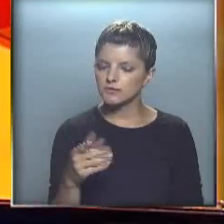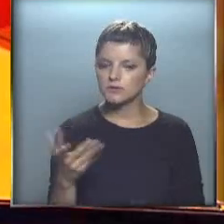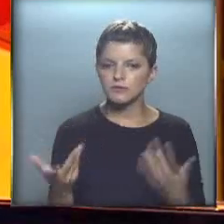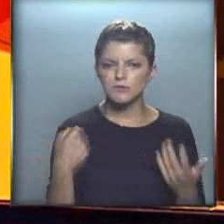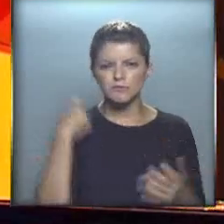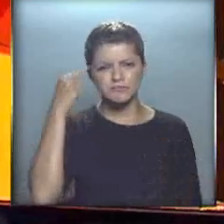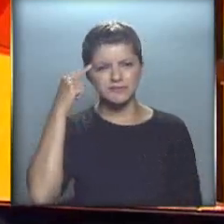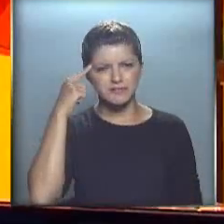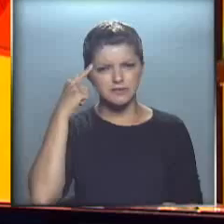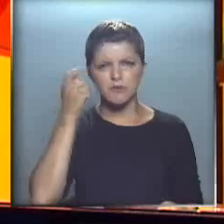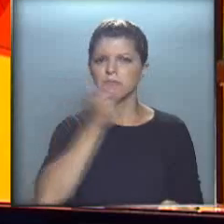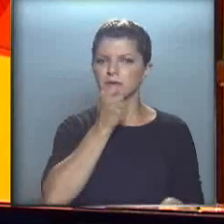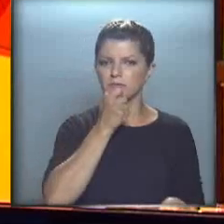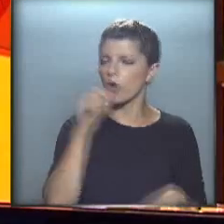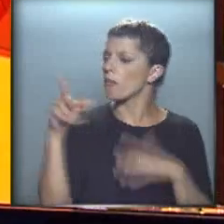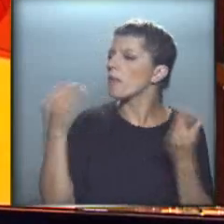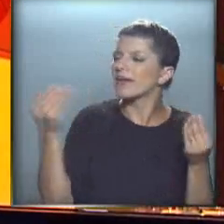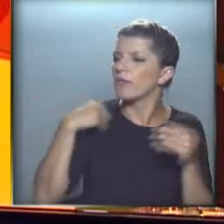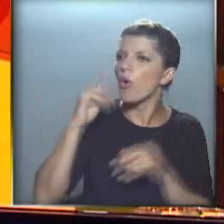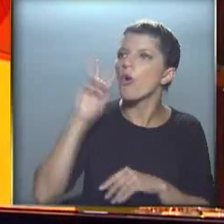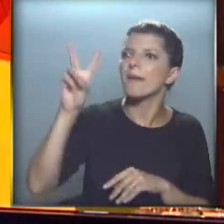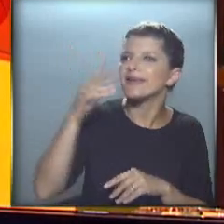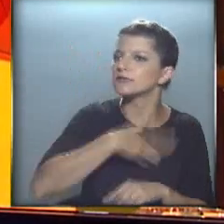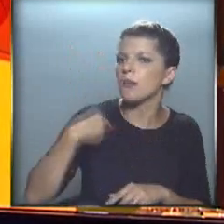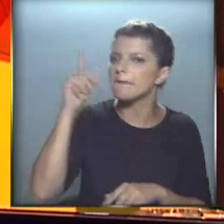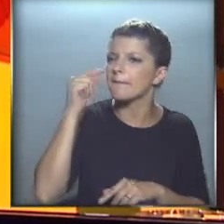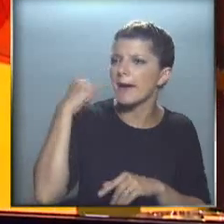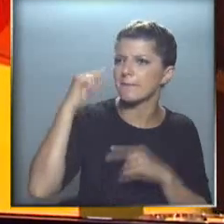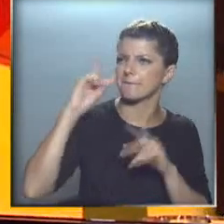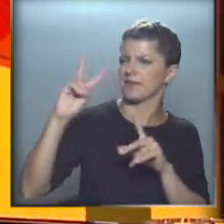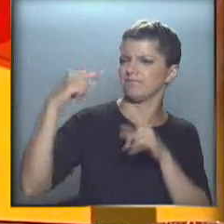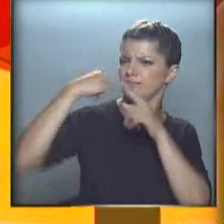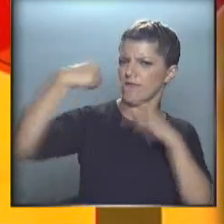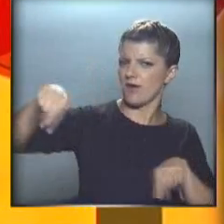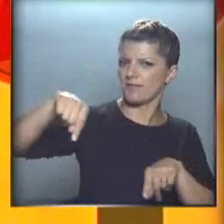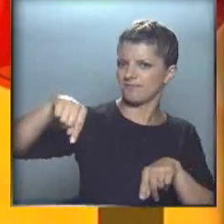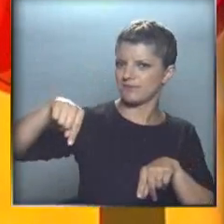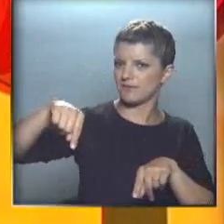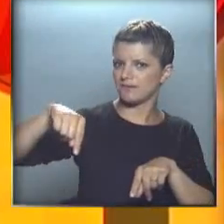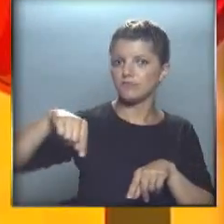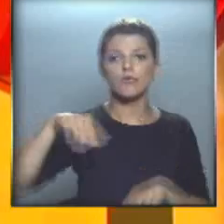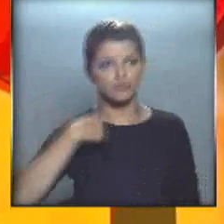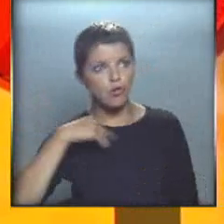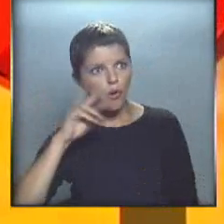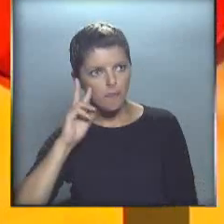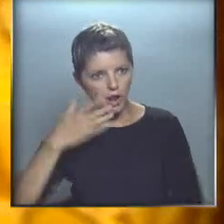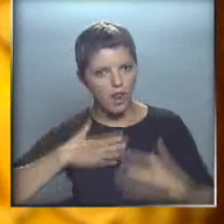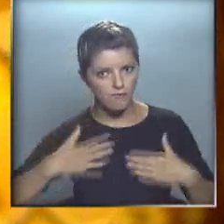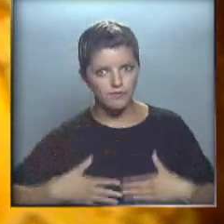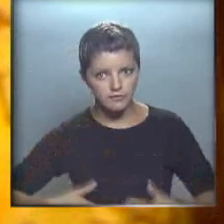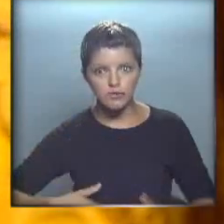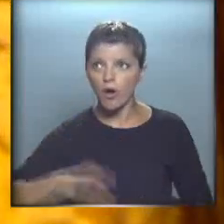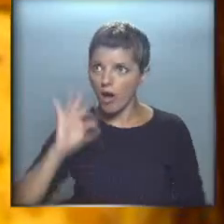No cabía en mi cuerpo. ¿Genéticamente que te veías parecido con estas personas? ¿Vos sabés que buscabas perfil? ¿Vos sabés que tenía algún parecido físico con